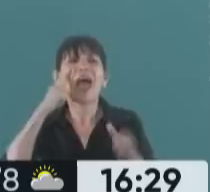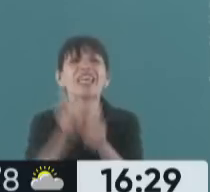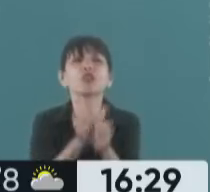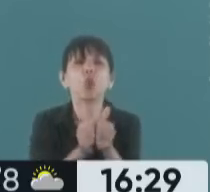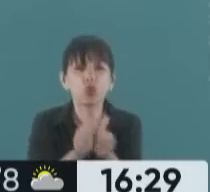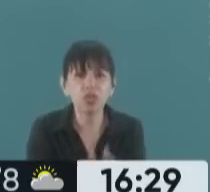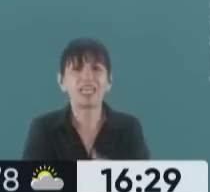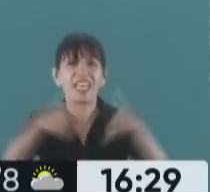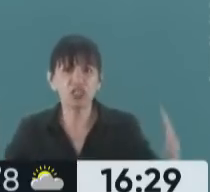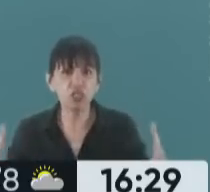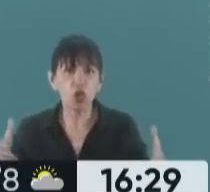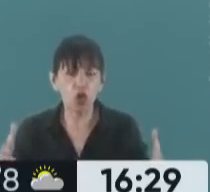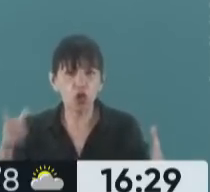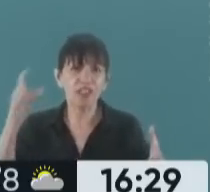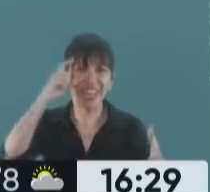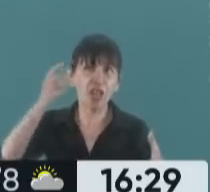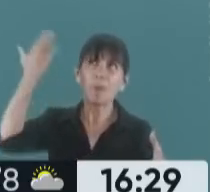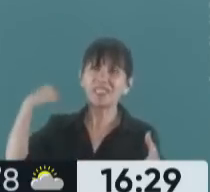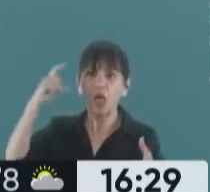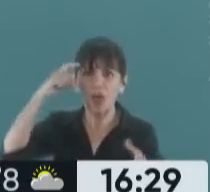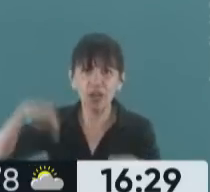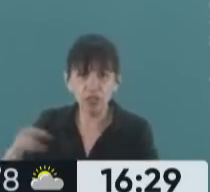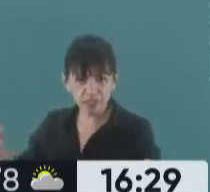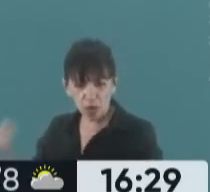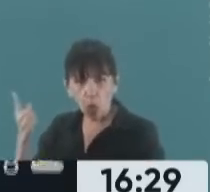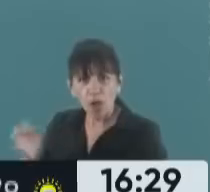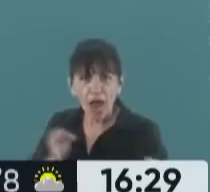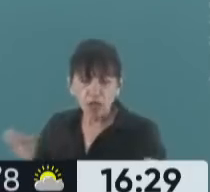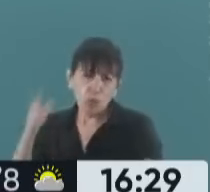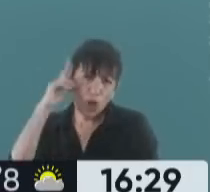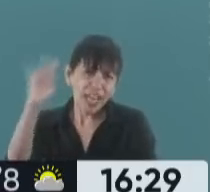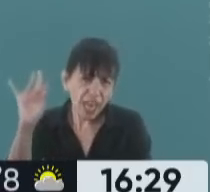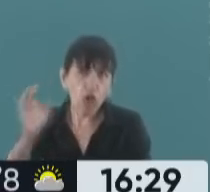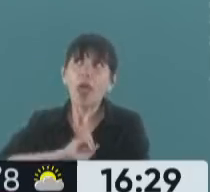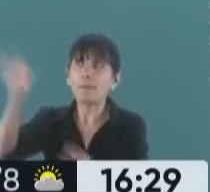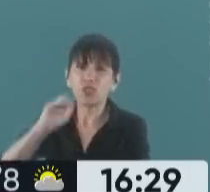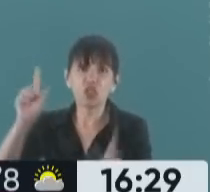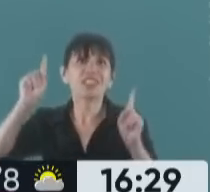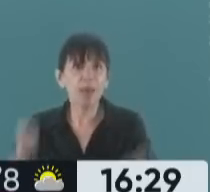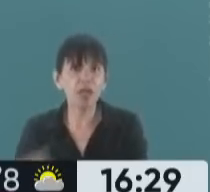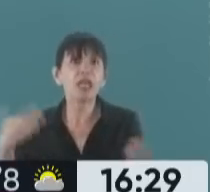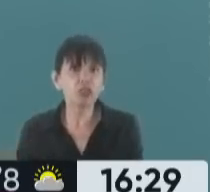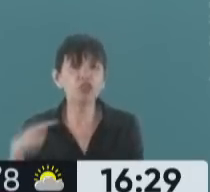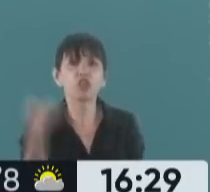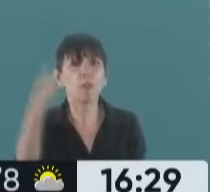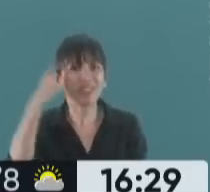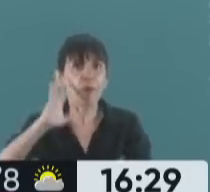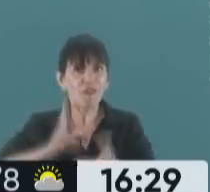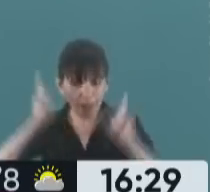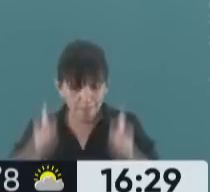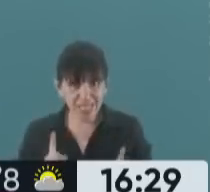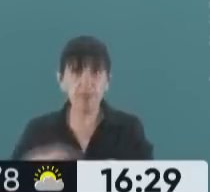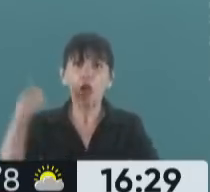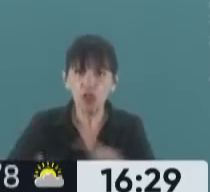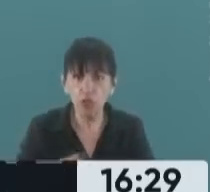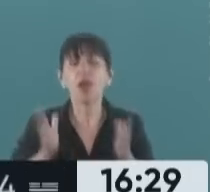7.6 enero, que es una cifra récord, y también las exportaciones. Así que creemos que sosteniendo todo esto que estamos haciendo, vamos a